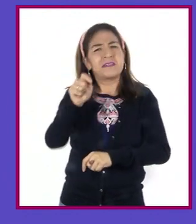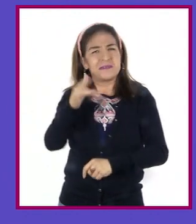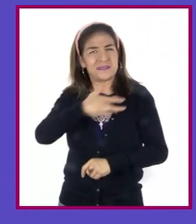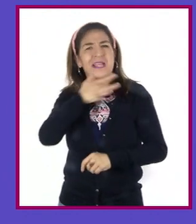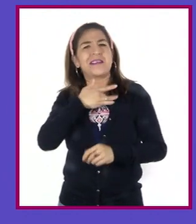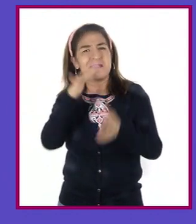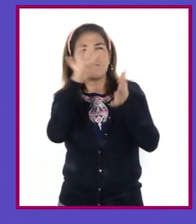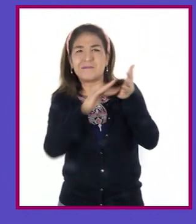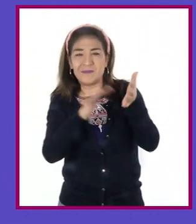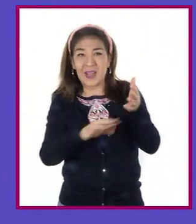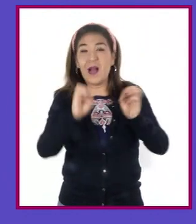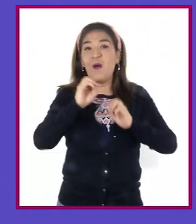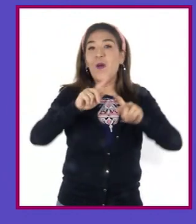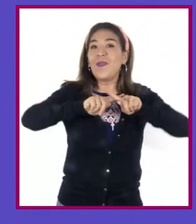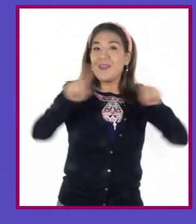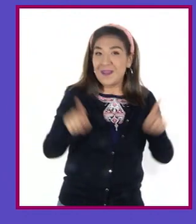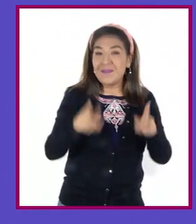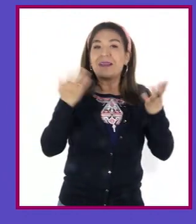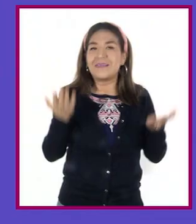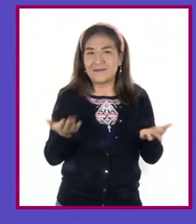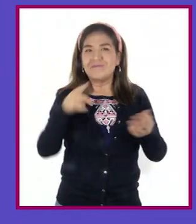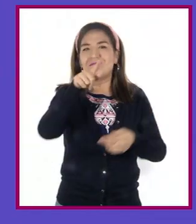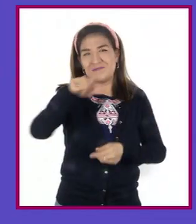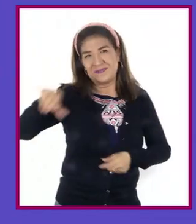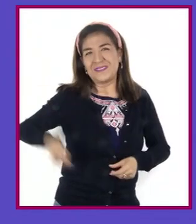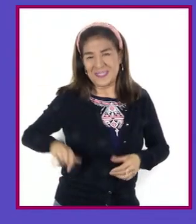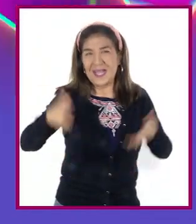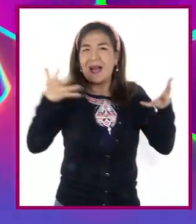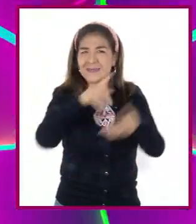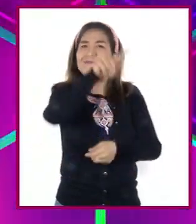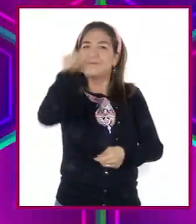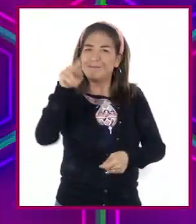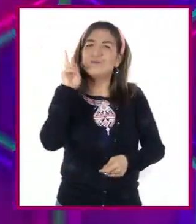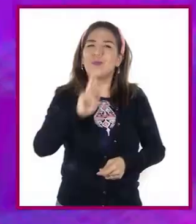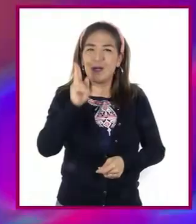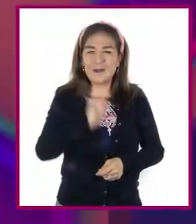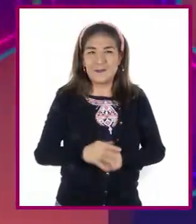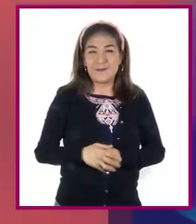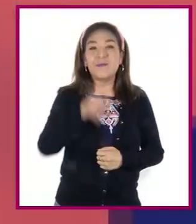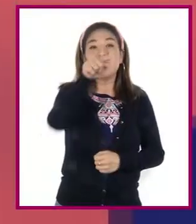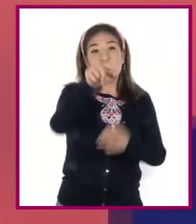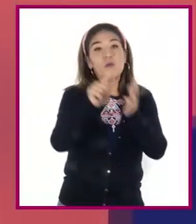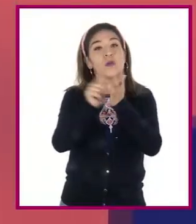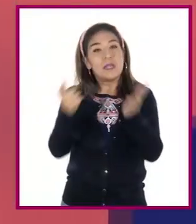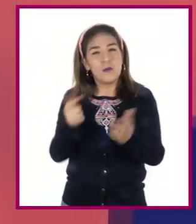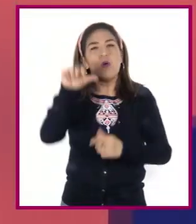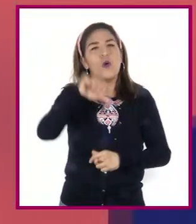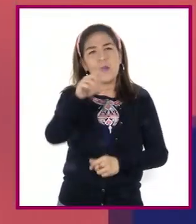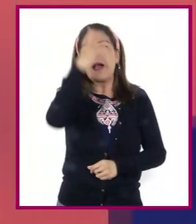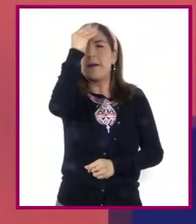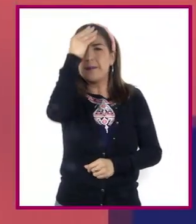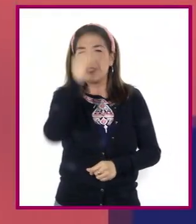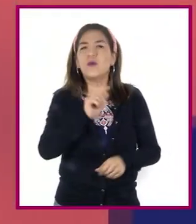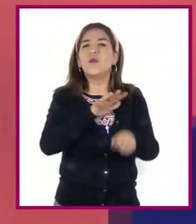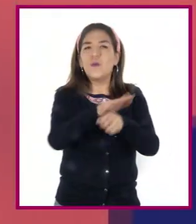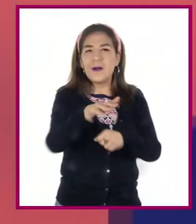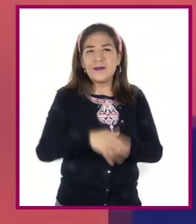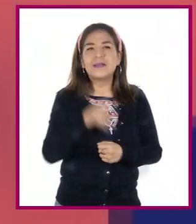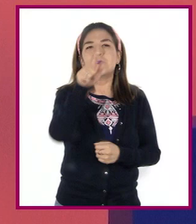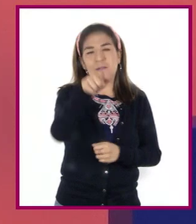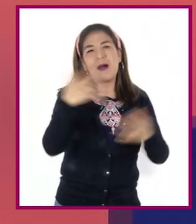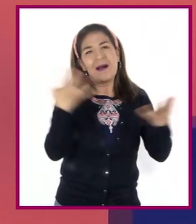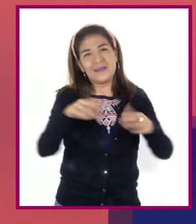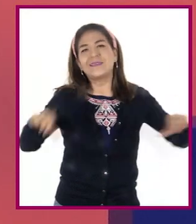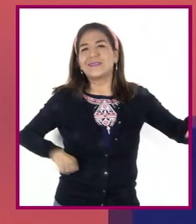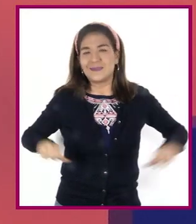algo distinto. Será un experimento muy interesante. Busquen en su libro de texto el aprendizaje esperado y realicen las